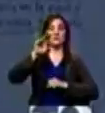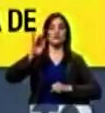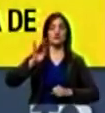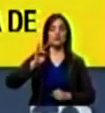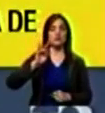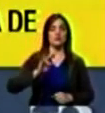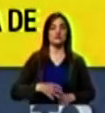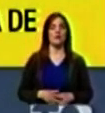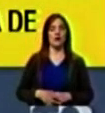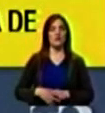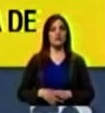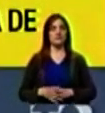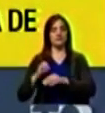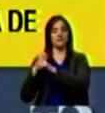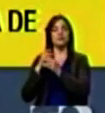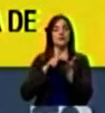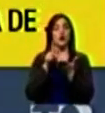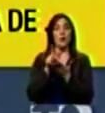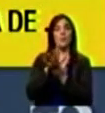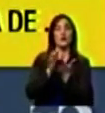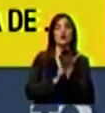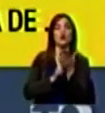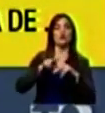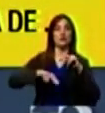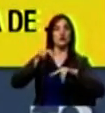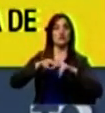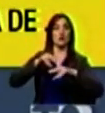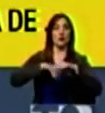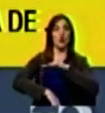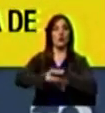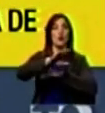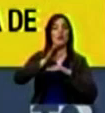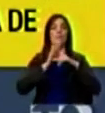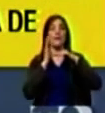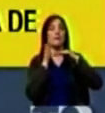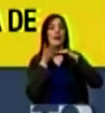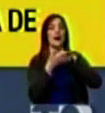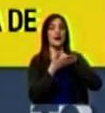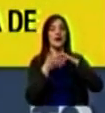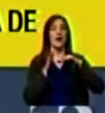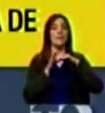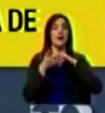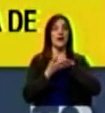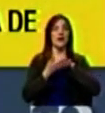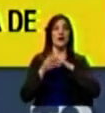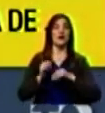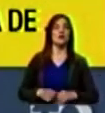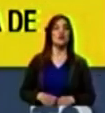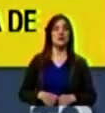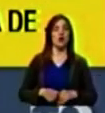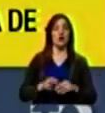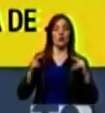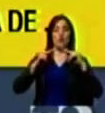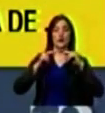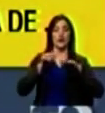2017. Obligaciones financieras pendientes de proyectos como construcción de acceso a la ciudad de Bahía de Caracas y puentes sobre el río Jama,